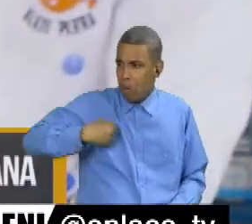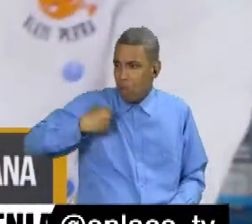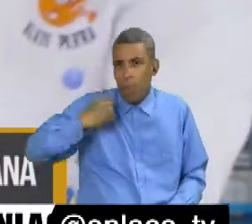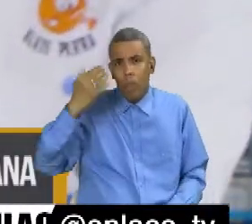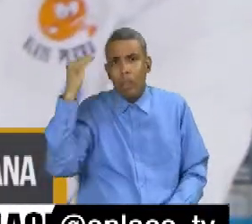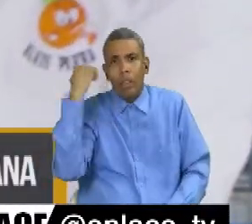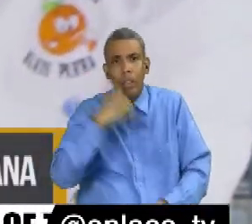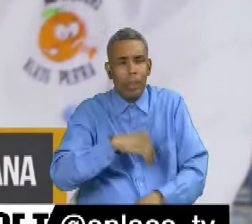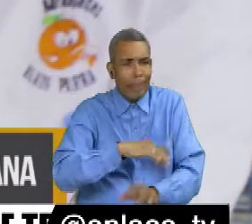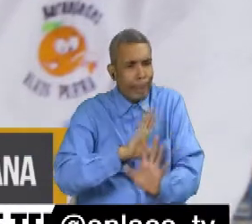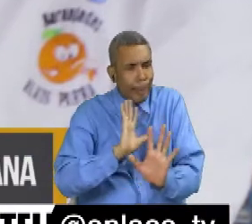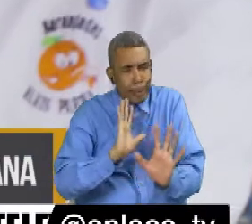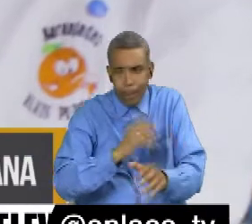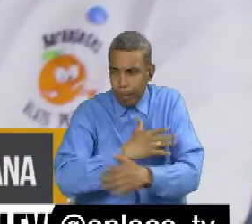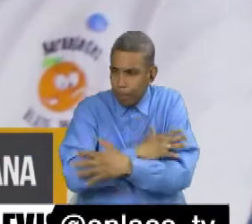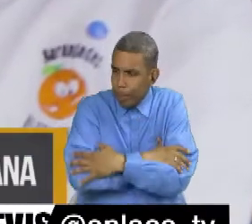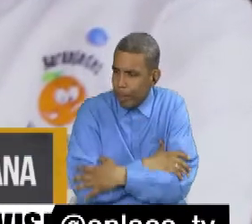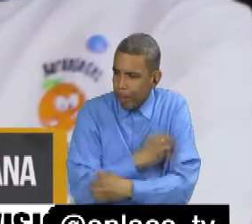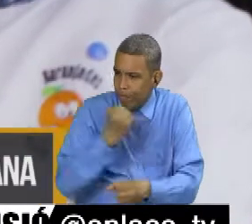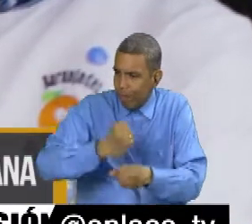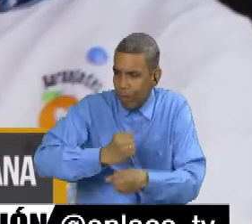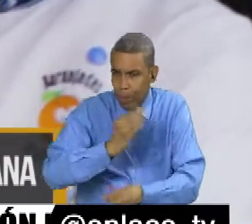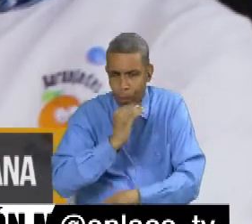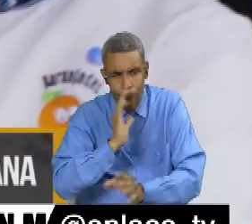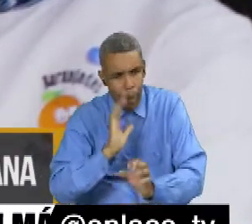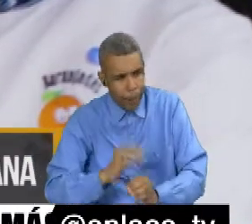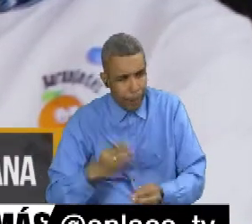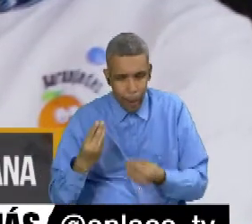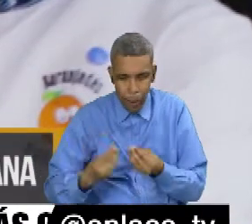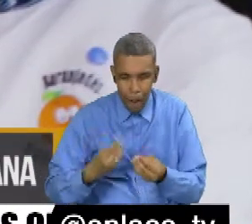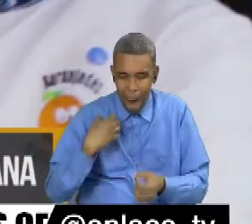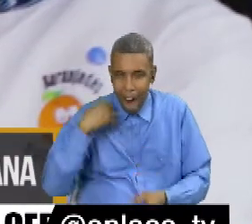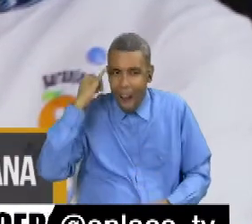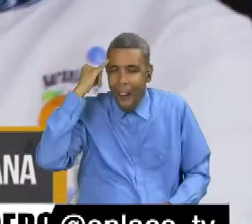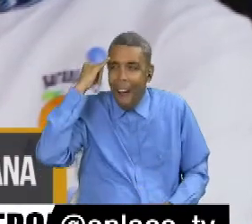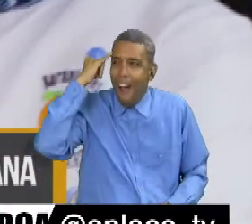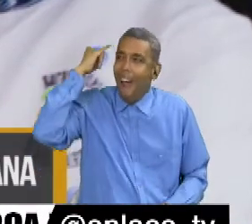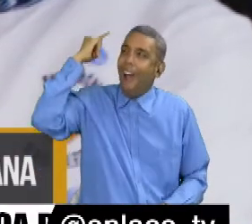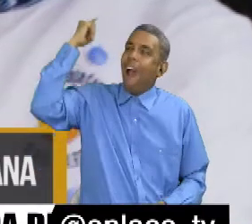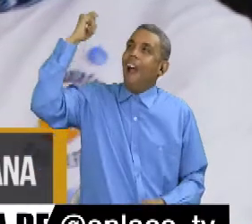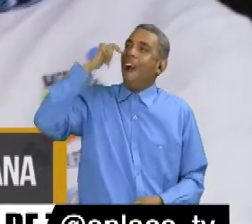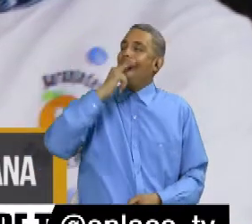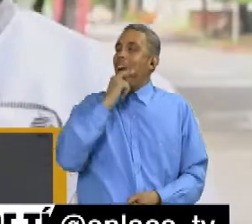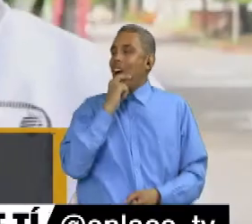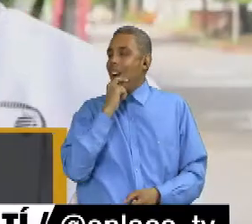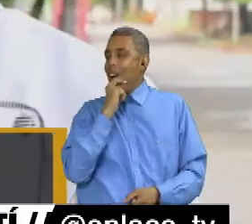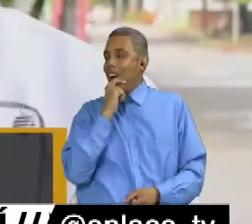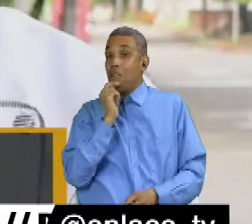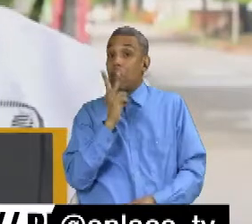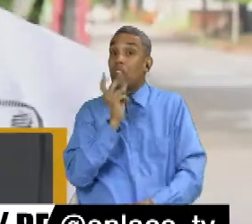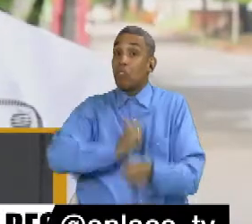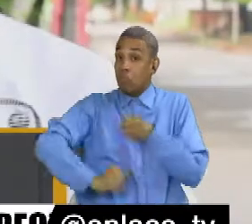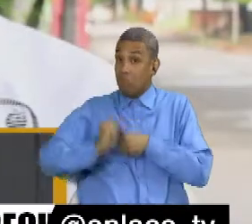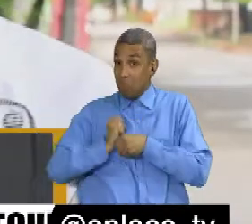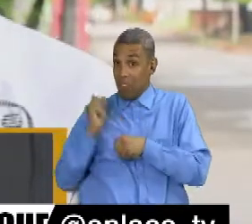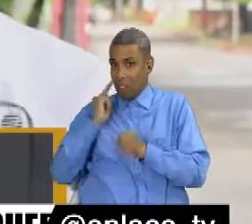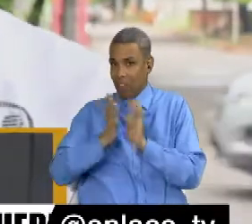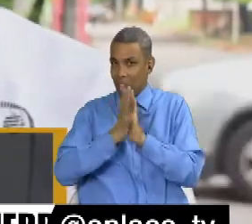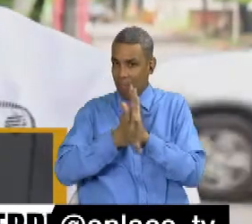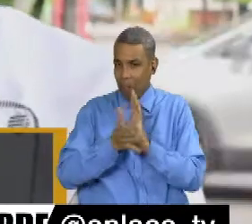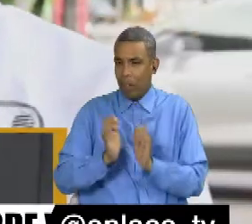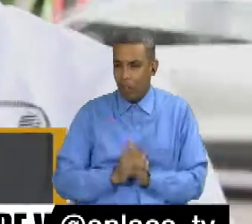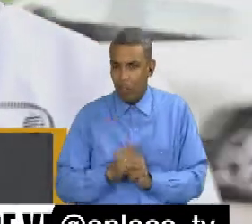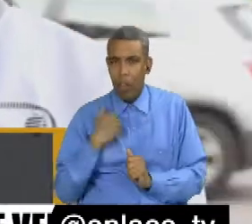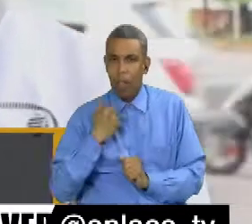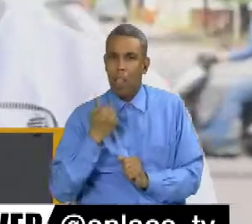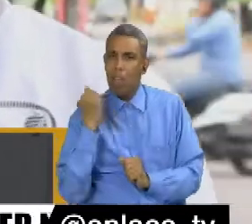por el desempleo decidió salir a la calle a vender naranjadas. Yo empecé hace 2 años y medio ahí al frente de la cancha